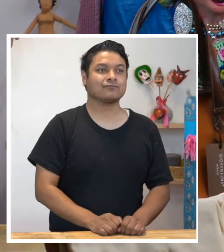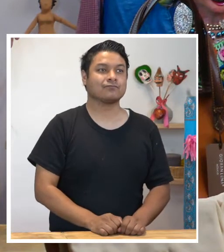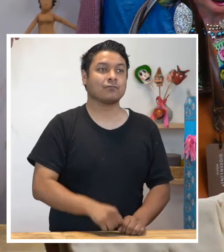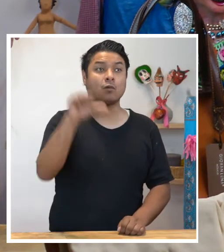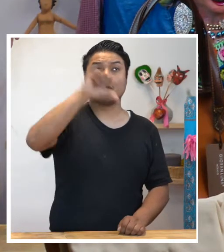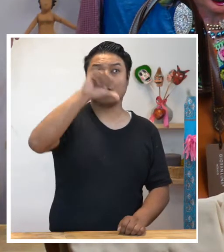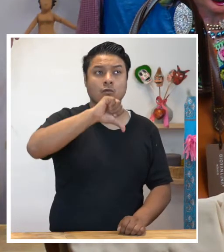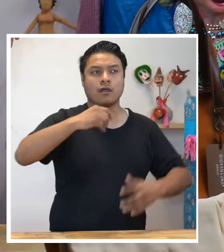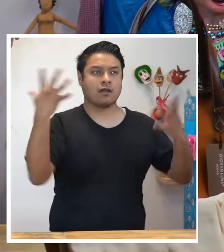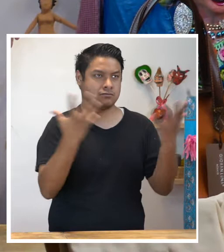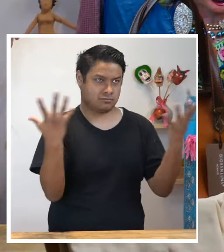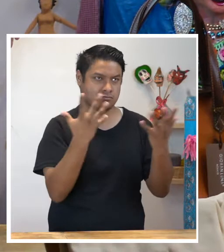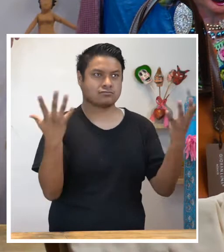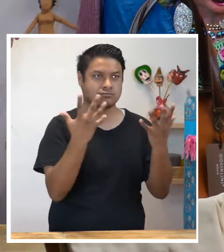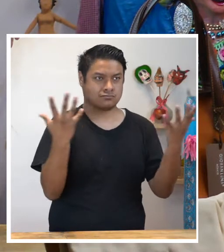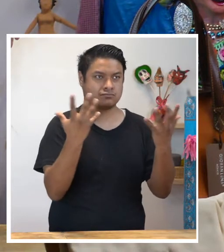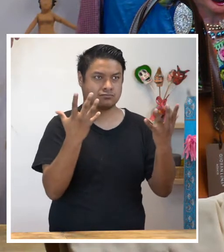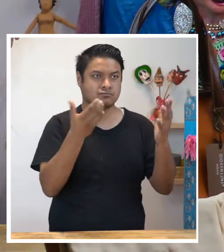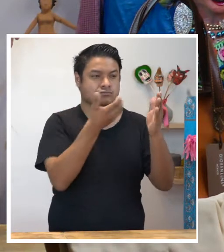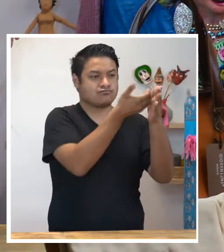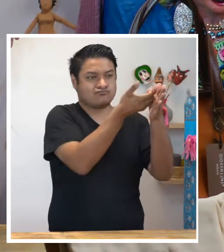poderlo adaptar a